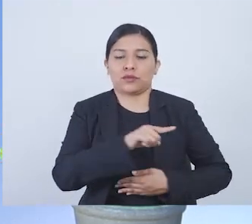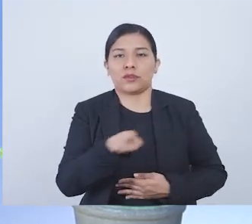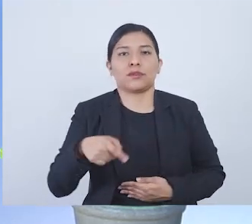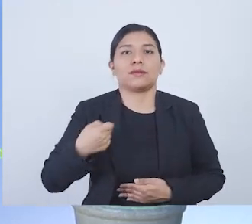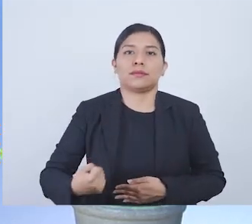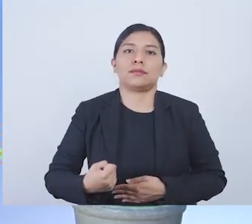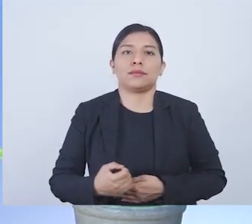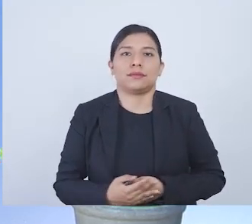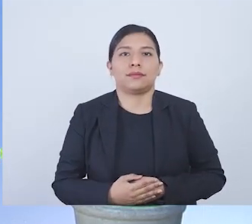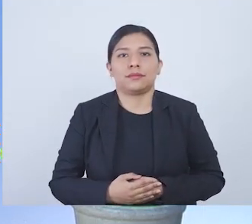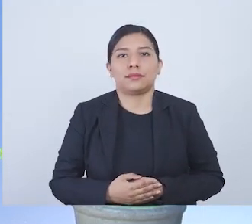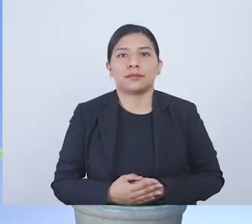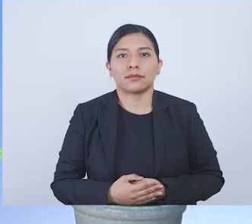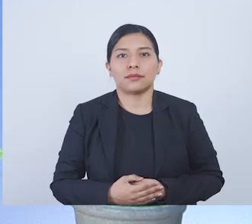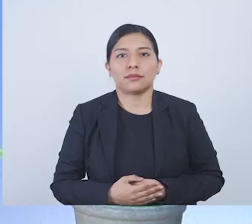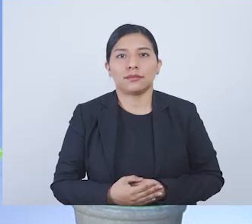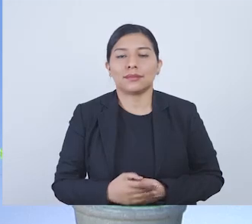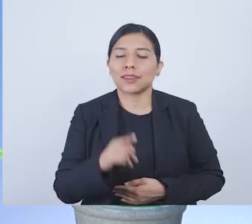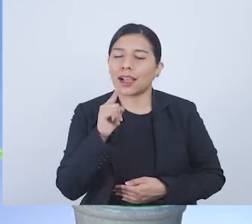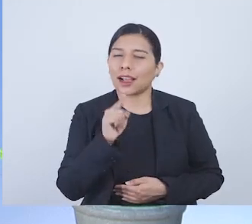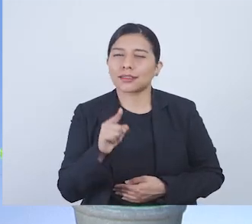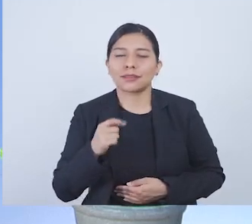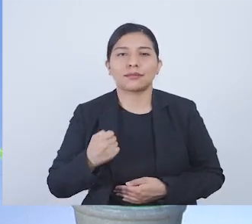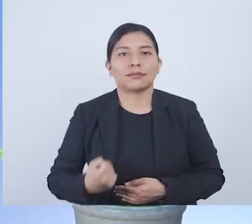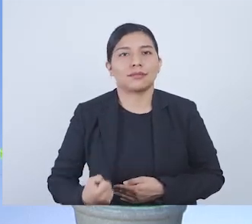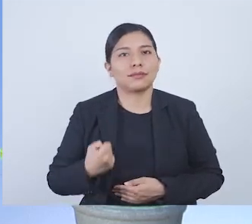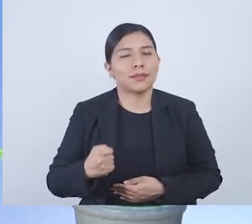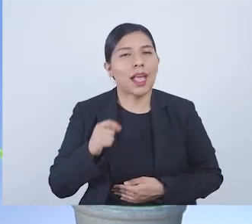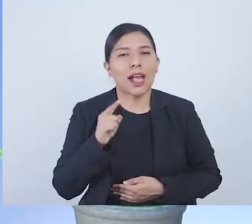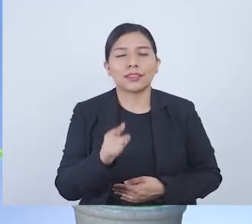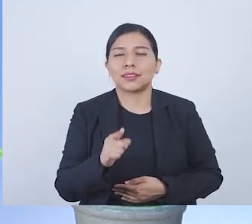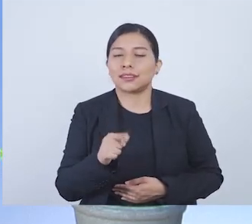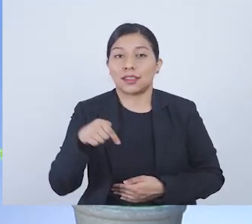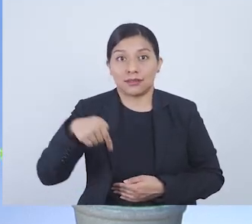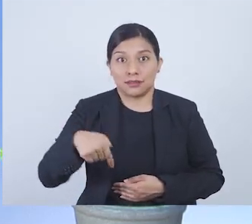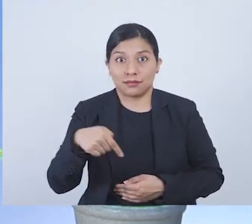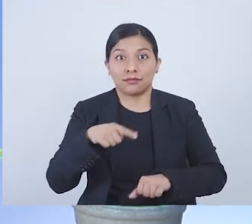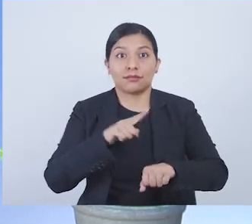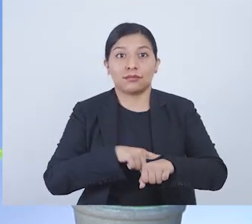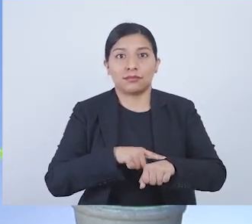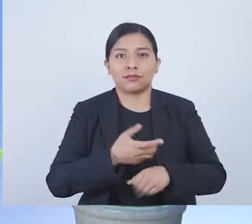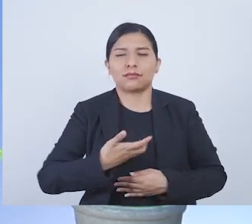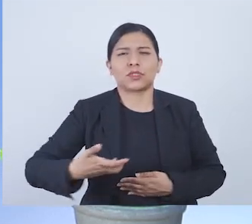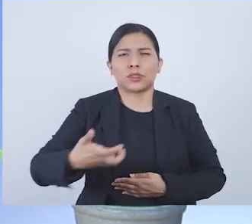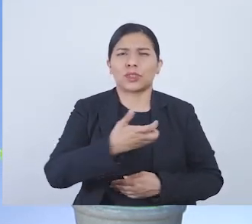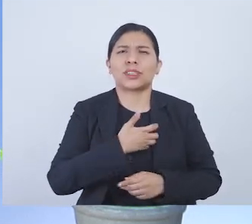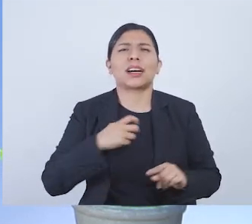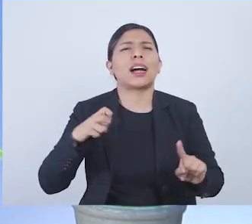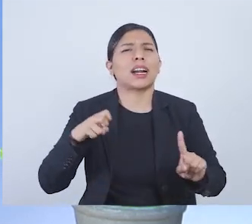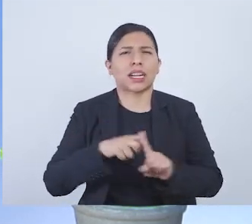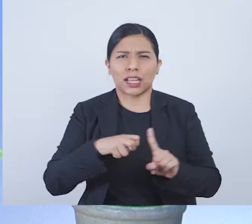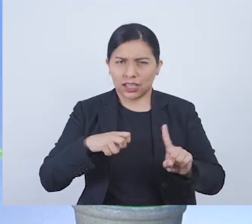estudiante. Es el estudiante y tenemos ahorita nosotros un reto